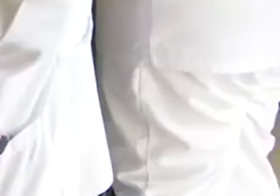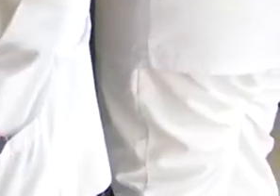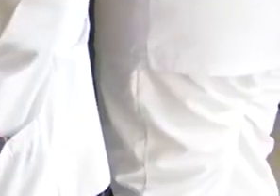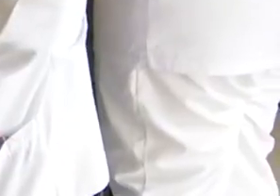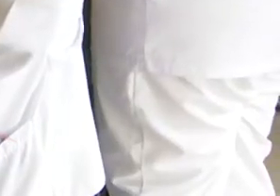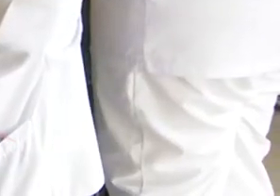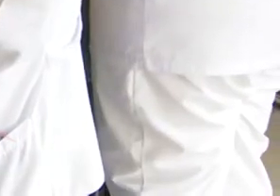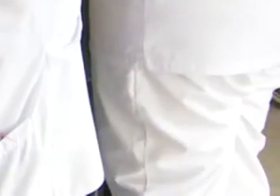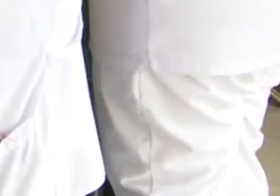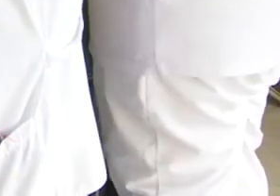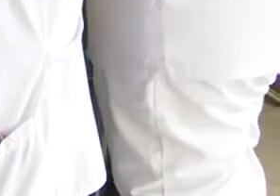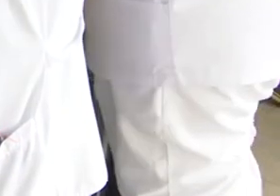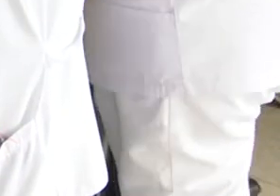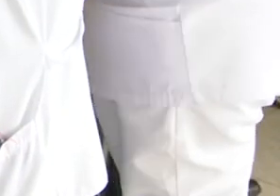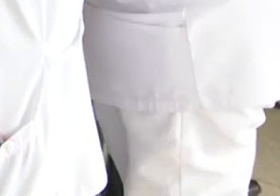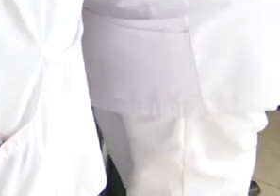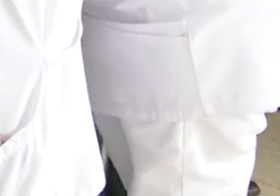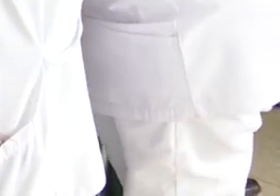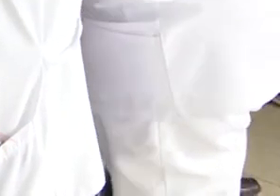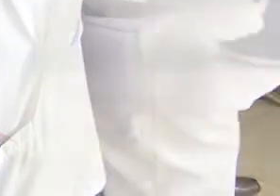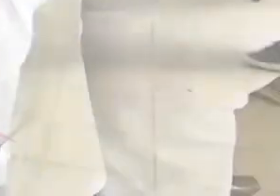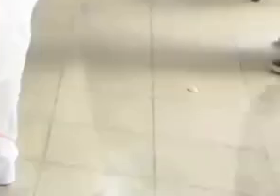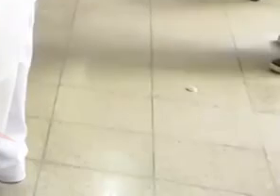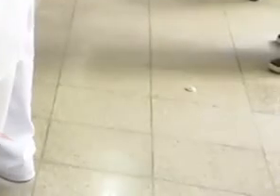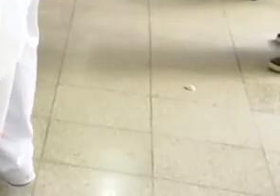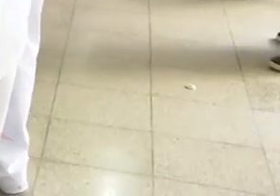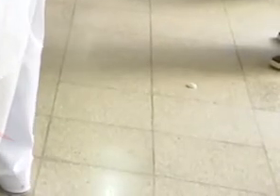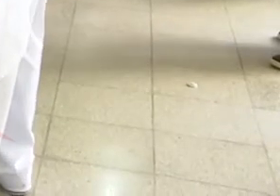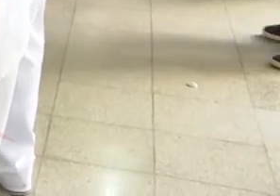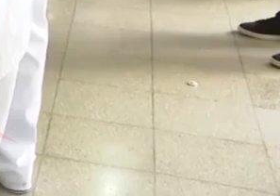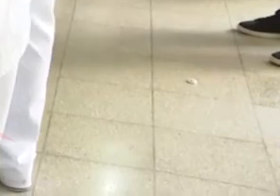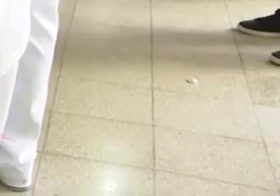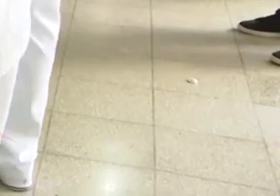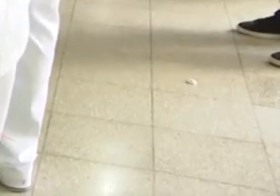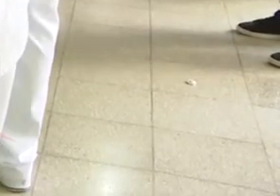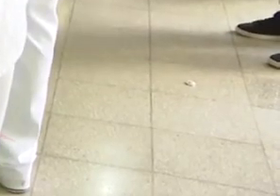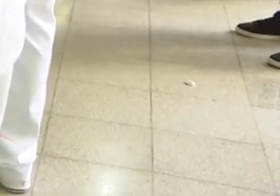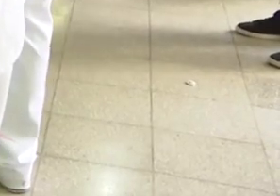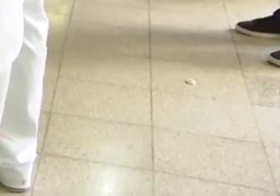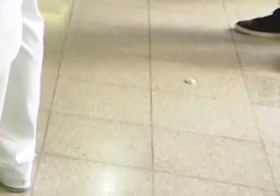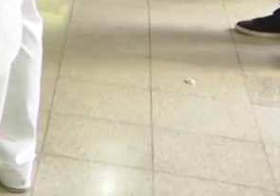del día lunes. Lunes 23. Para Noticias 12, Gabriela Solórzano.